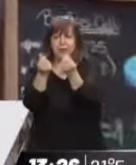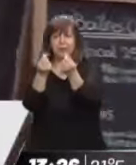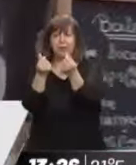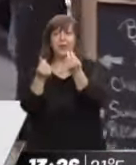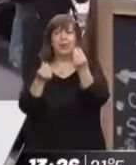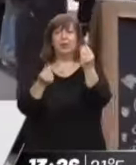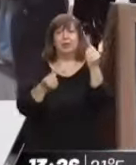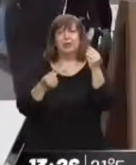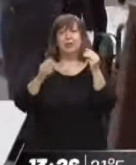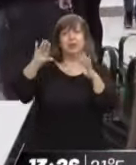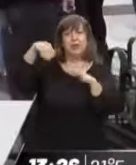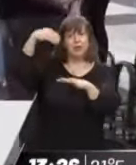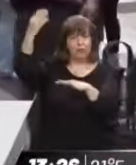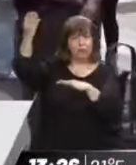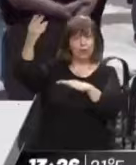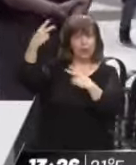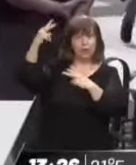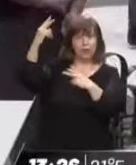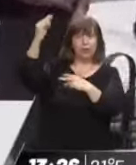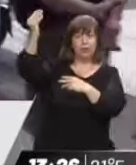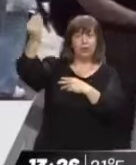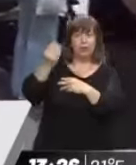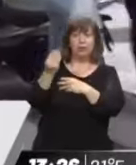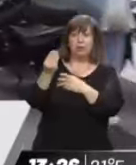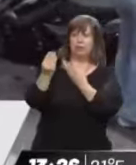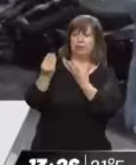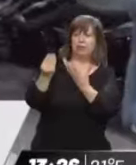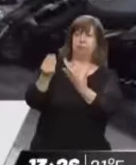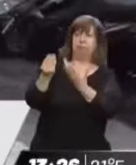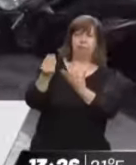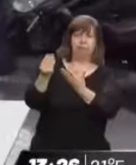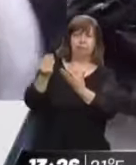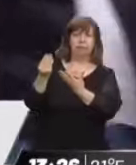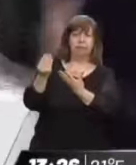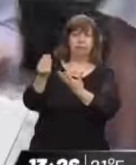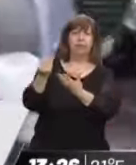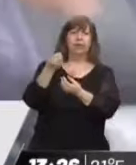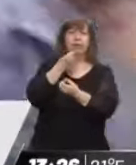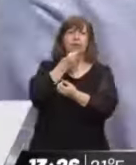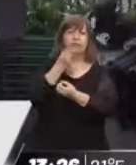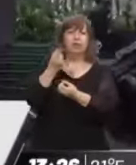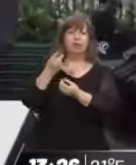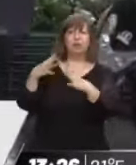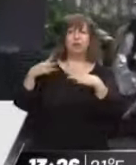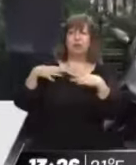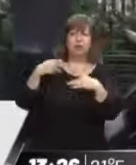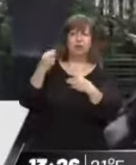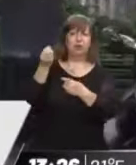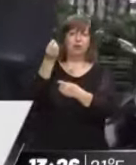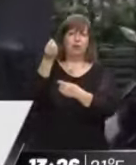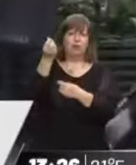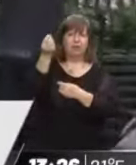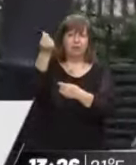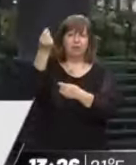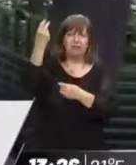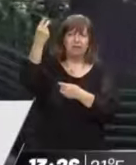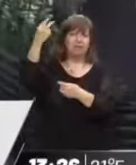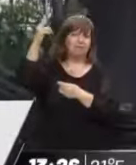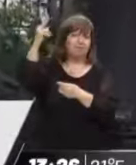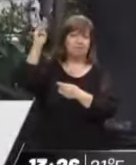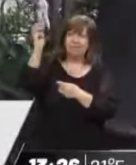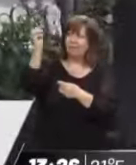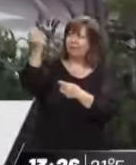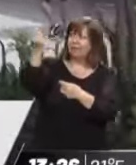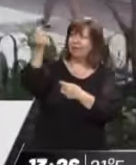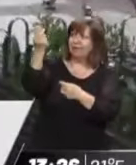mucho siempre teniendo en cuenta el turismo, entonces que todo se piensa en función del turismo. Y esto también hace que por ahí los mismos